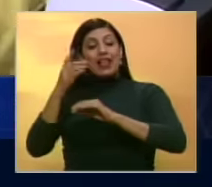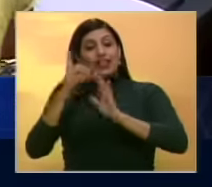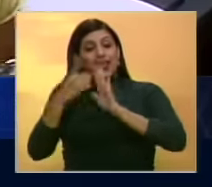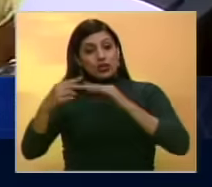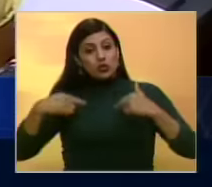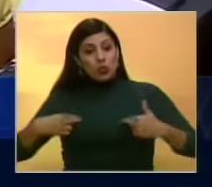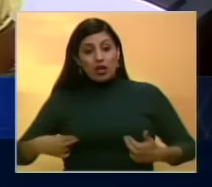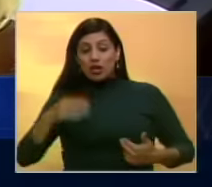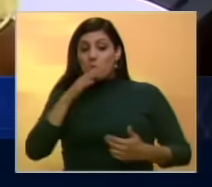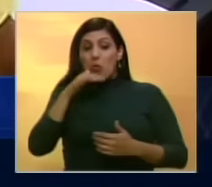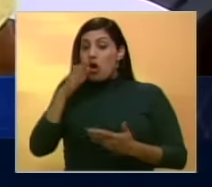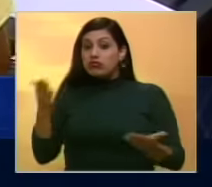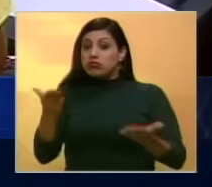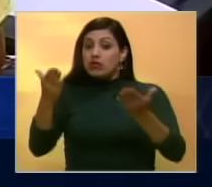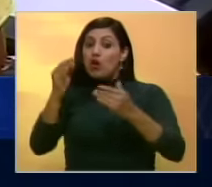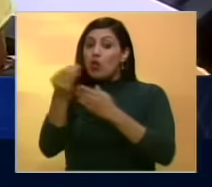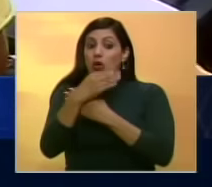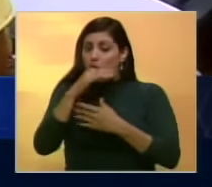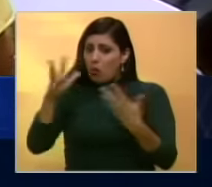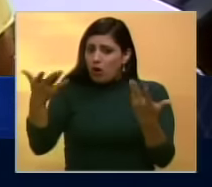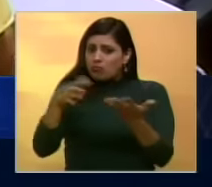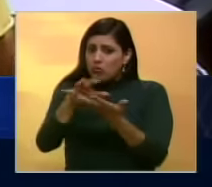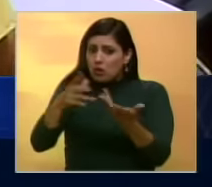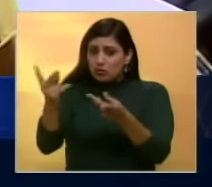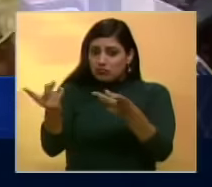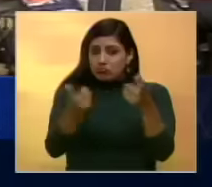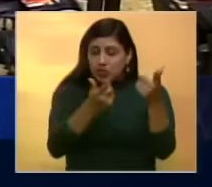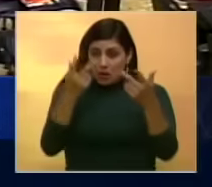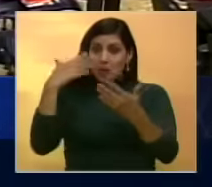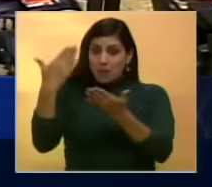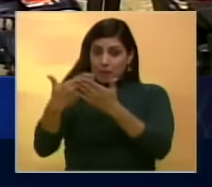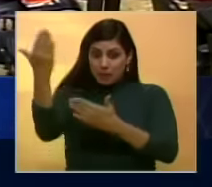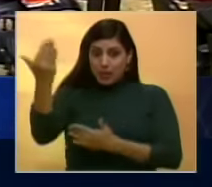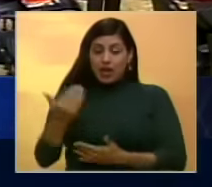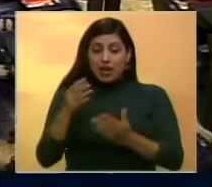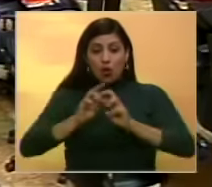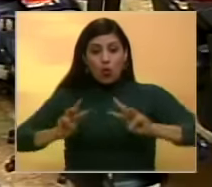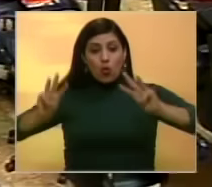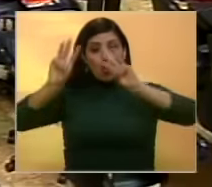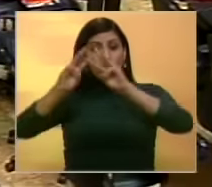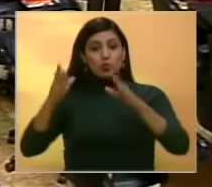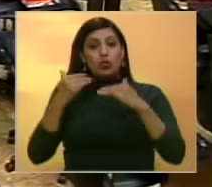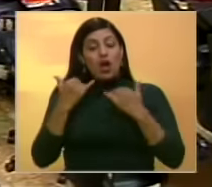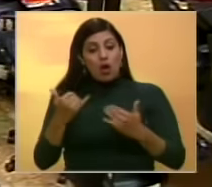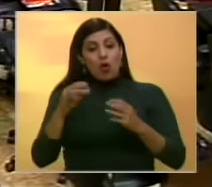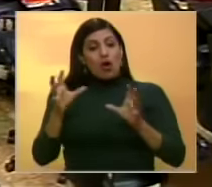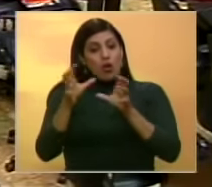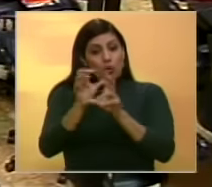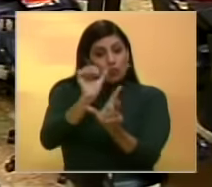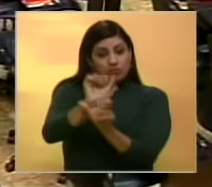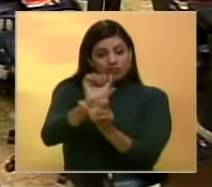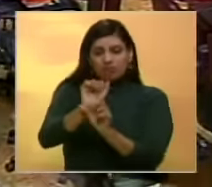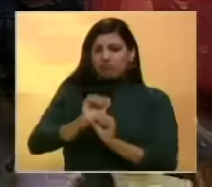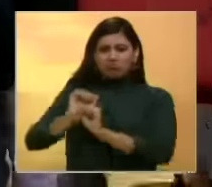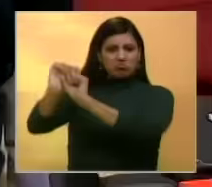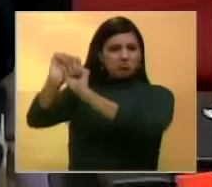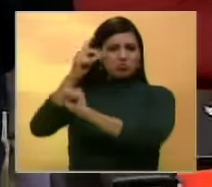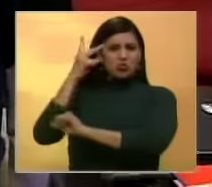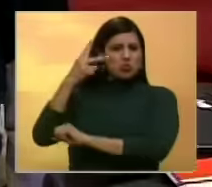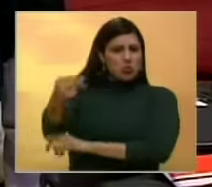sin que ocultar Entonces cuál es el problema que venga y vea el denominado bloque de la patria rechazó la propuesta y pidió que se